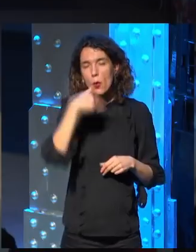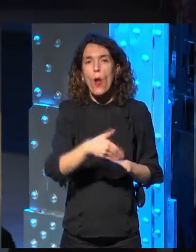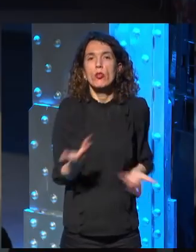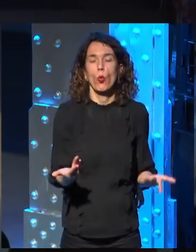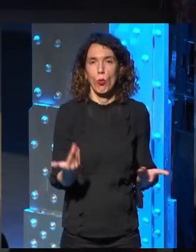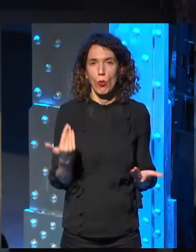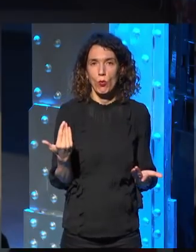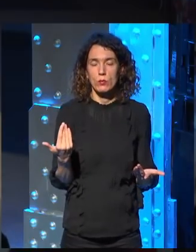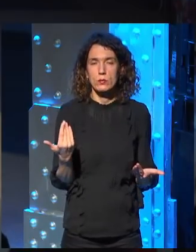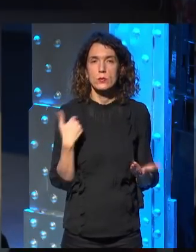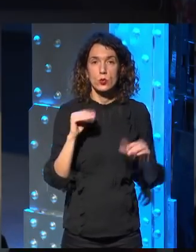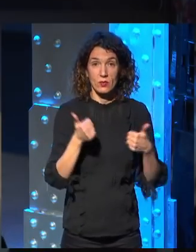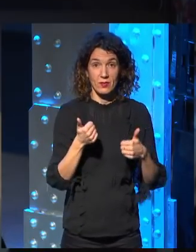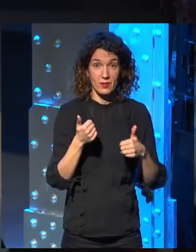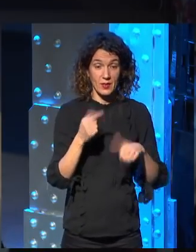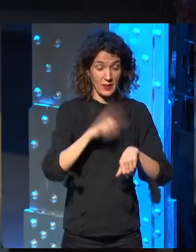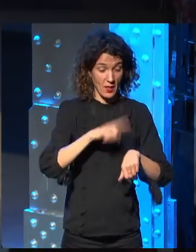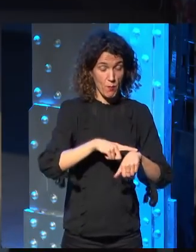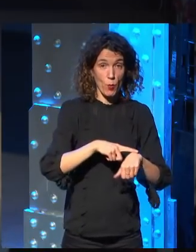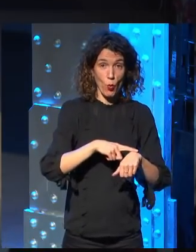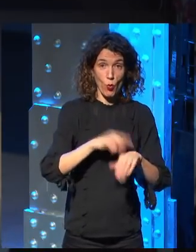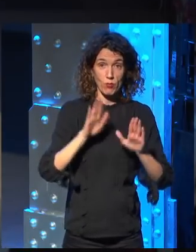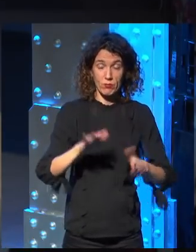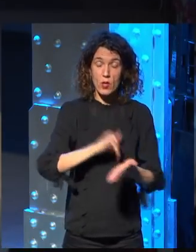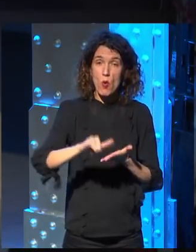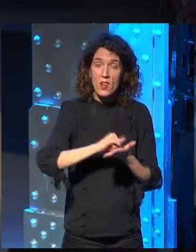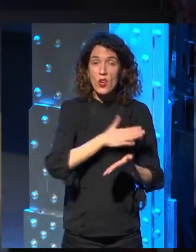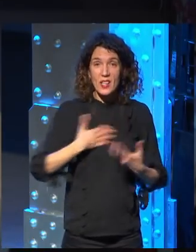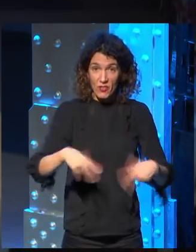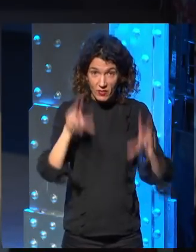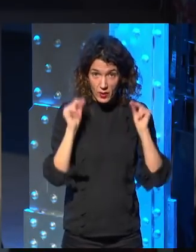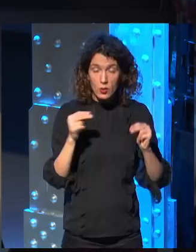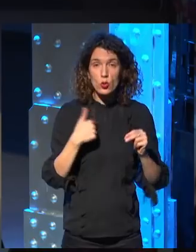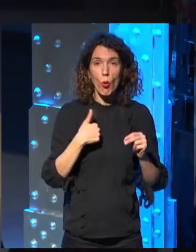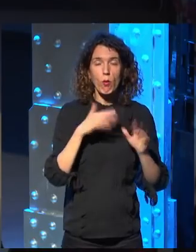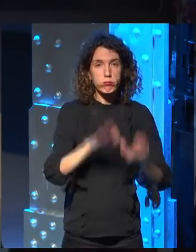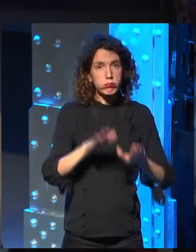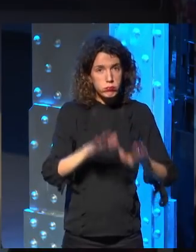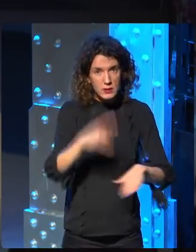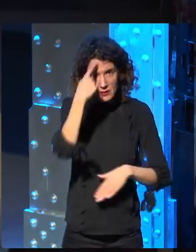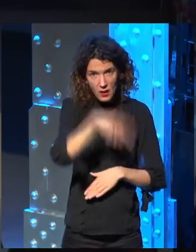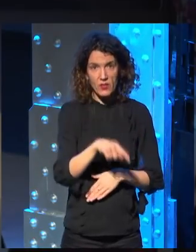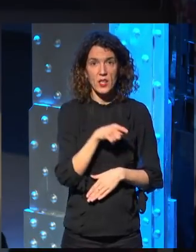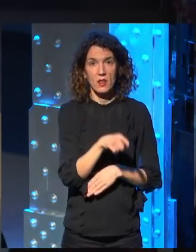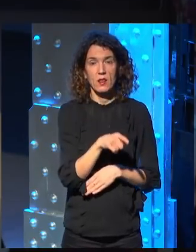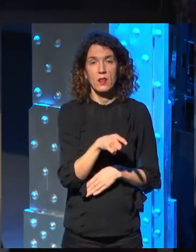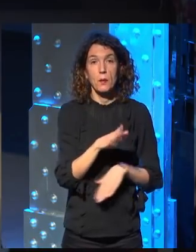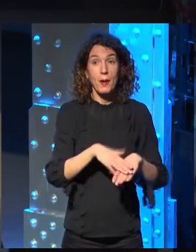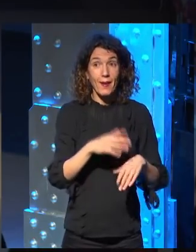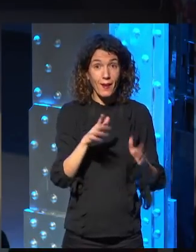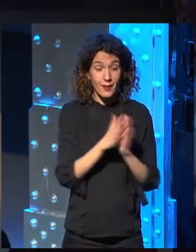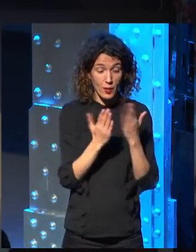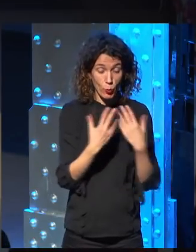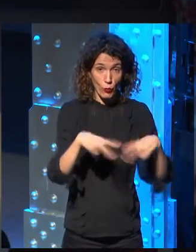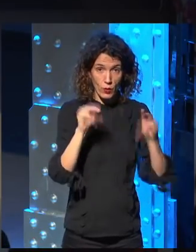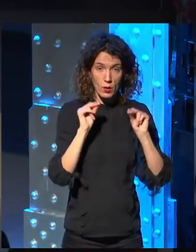estaba en el tiempo que pasé en Nueva York queriendo terminarlo, yo estaba allí y sabía que para terminar el